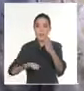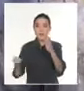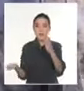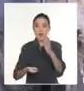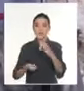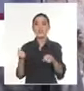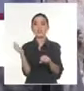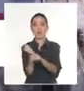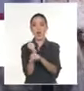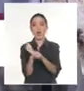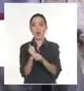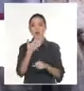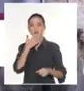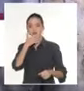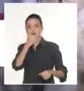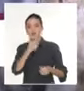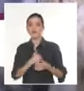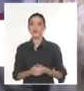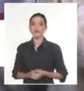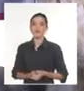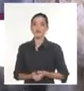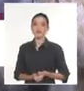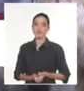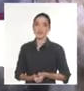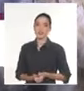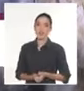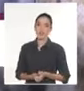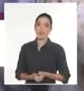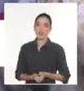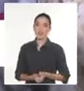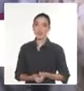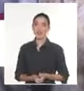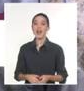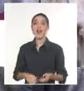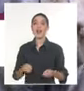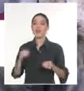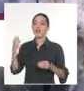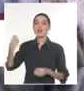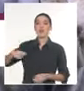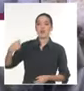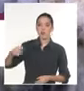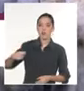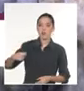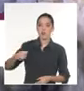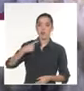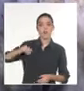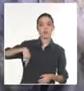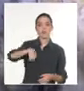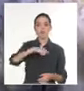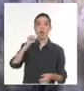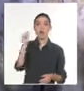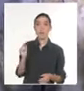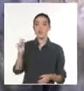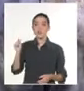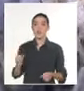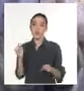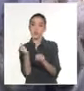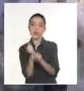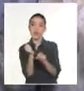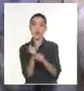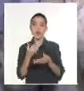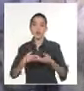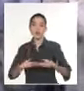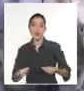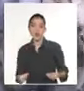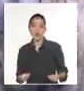Debemos, tanto nosotros, los campesinos, como la juventud, desafiar, buscar,